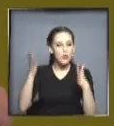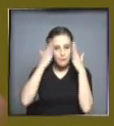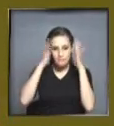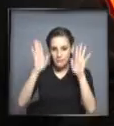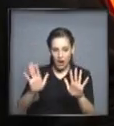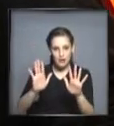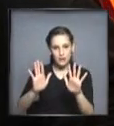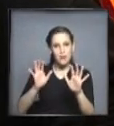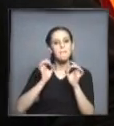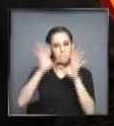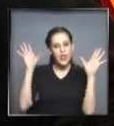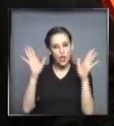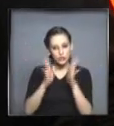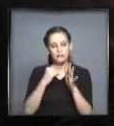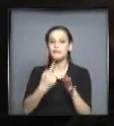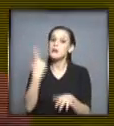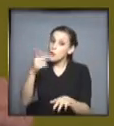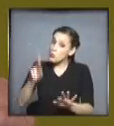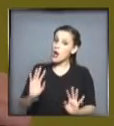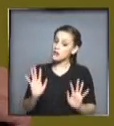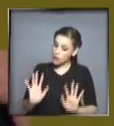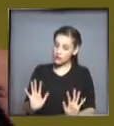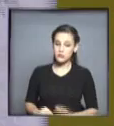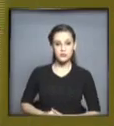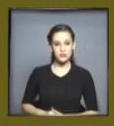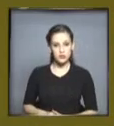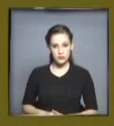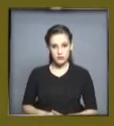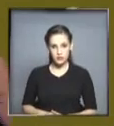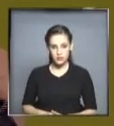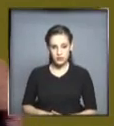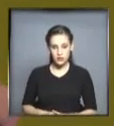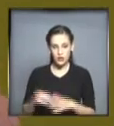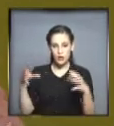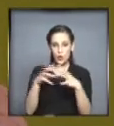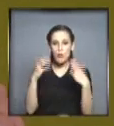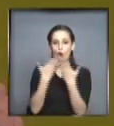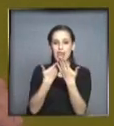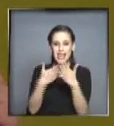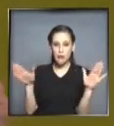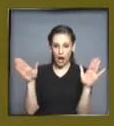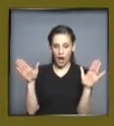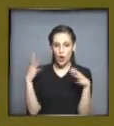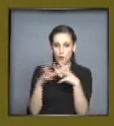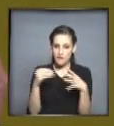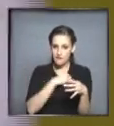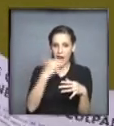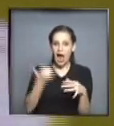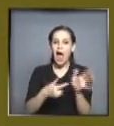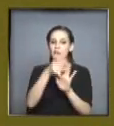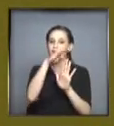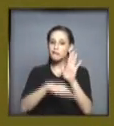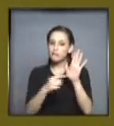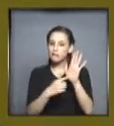pero me interrumpió el compañero. Primero las damas, Juan Manuel. Nosotros del Partido Liberal Libertario hicimos un flyer y lo